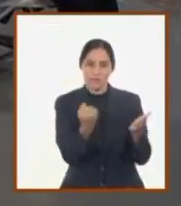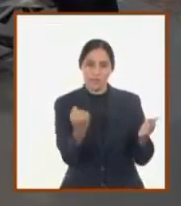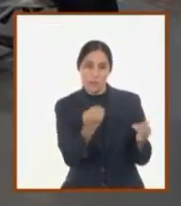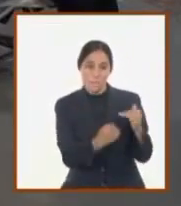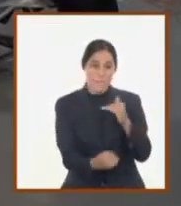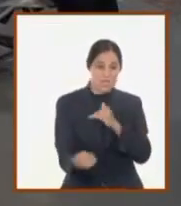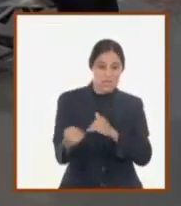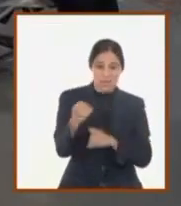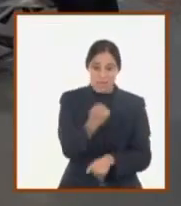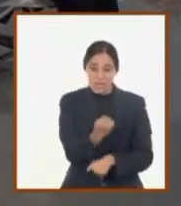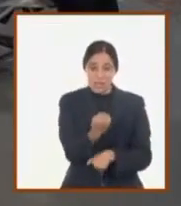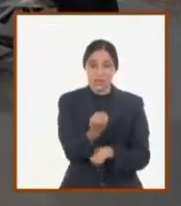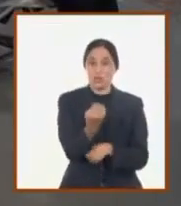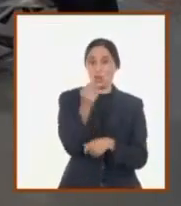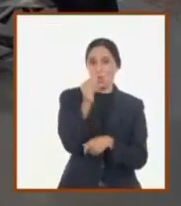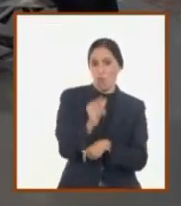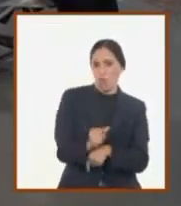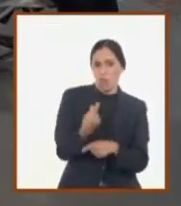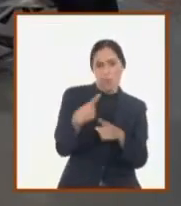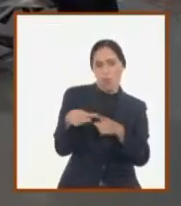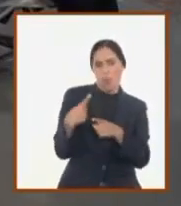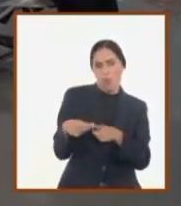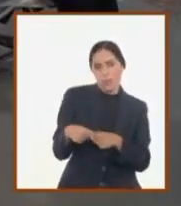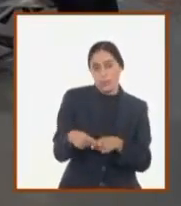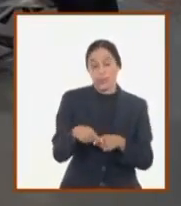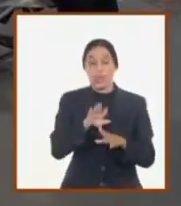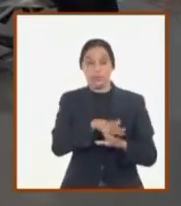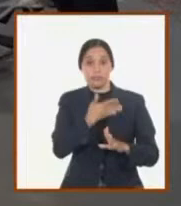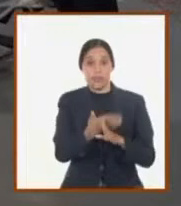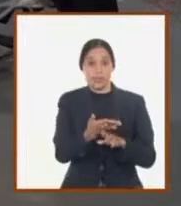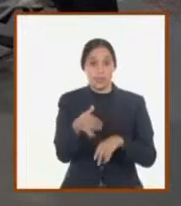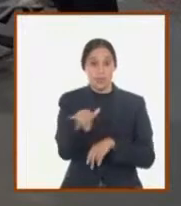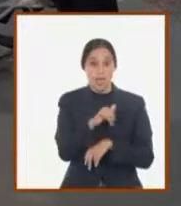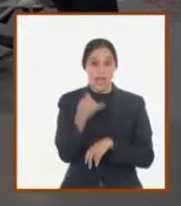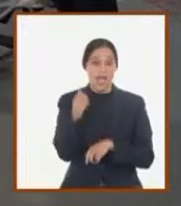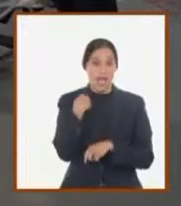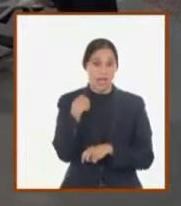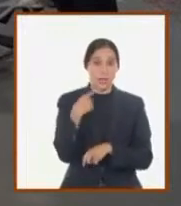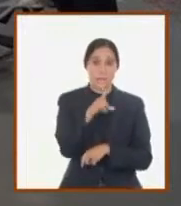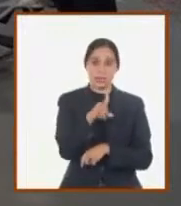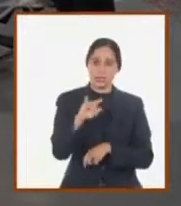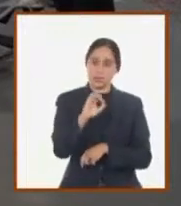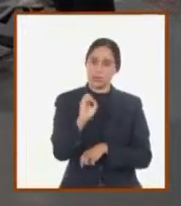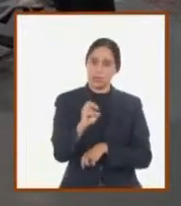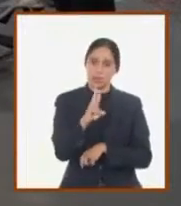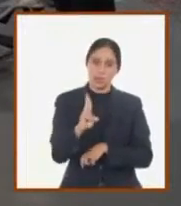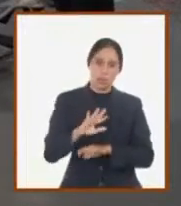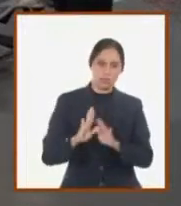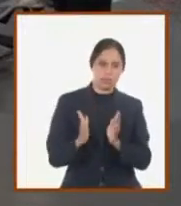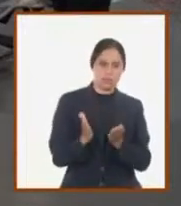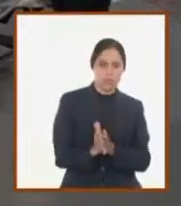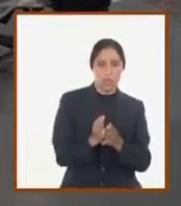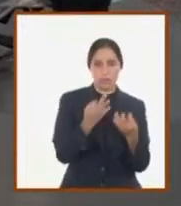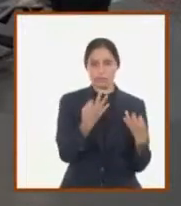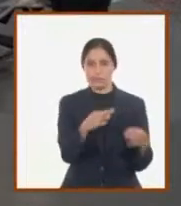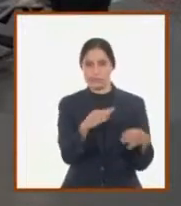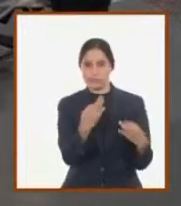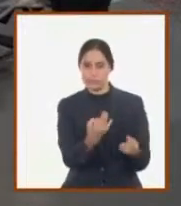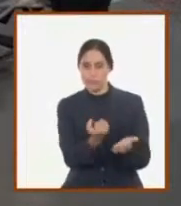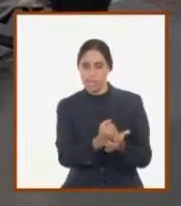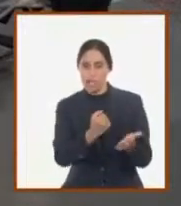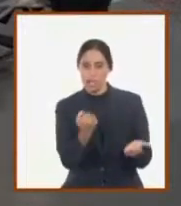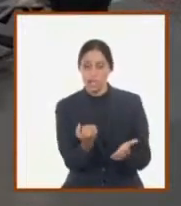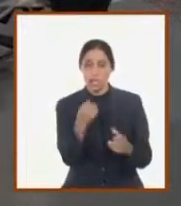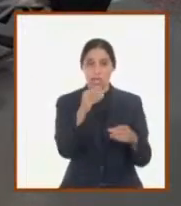eh Y luego también previo No desde el año 1902 todas las actas también de de los gobiernos de de